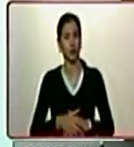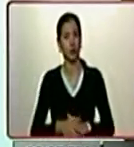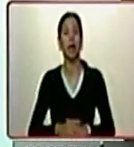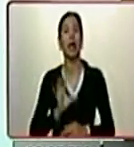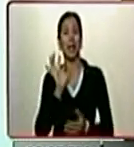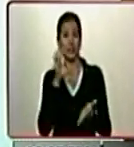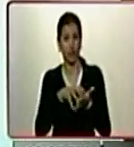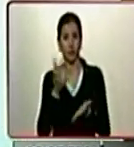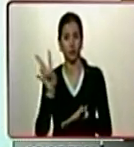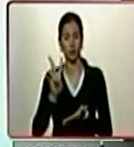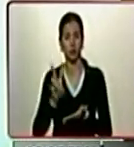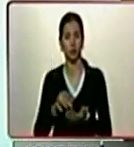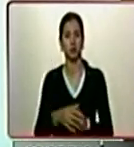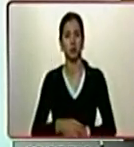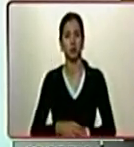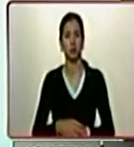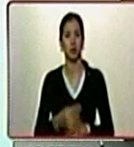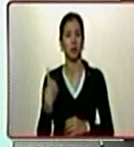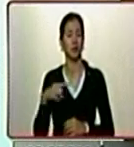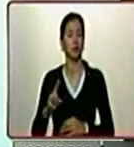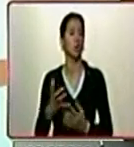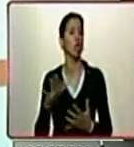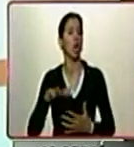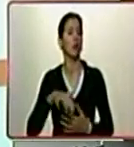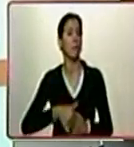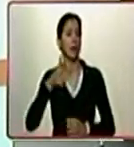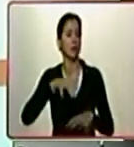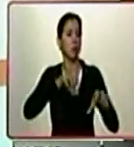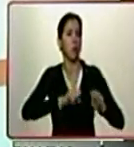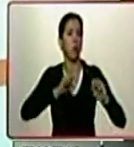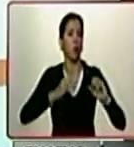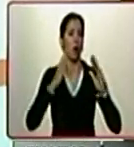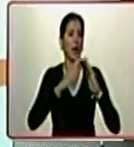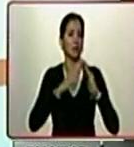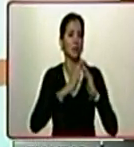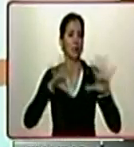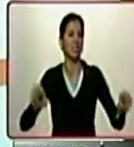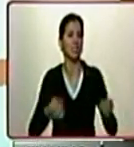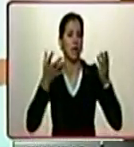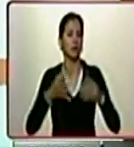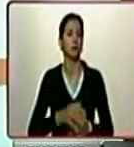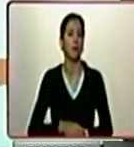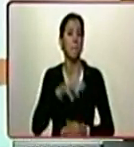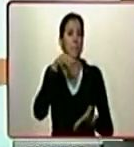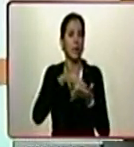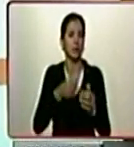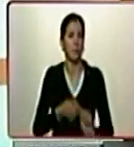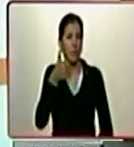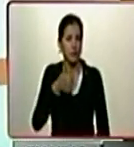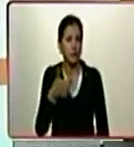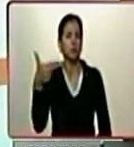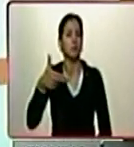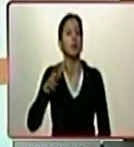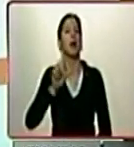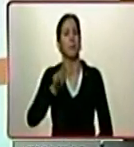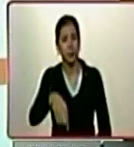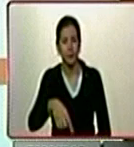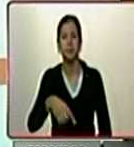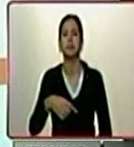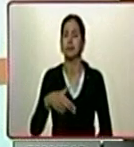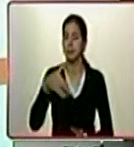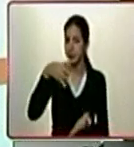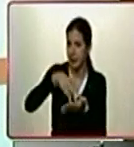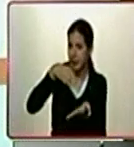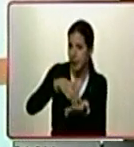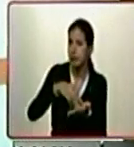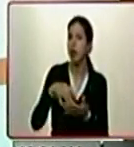estado con más viviendas recuperadas es el estado Miranda. El estado con más armas es el estado Miranda.